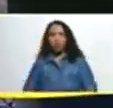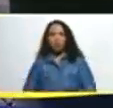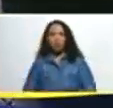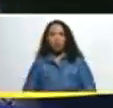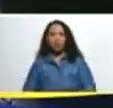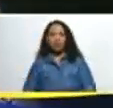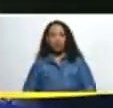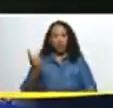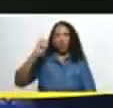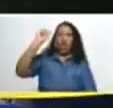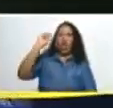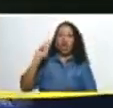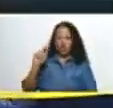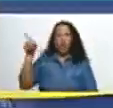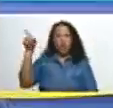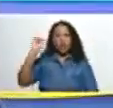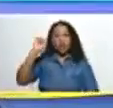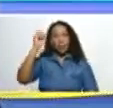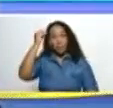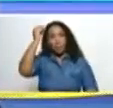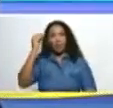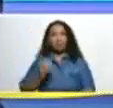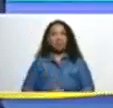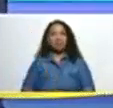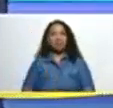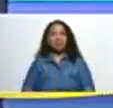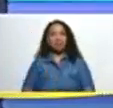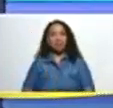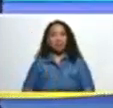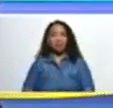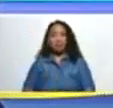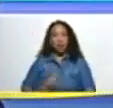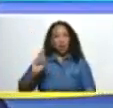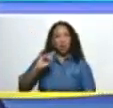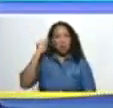No, no estás pensando. No has pensado en mí.